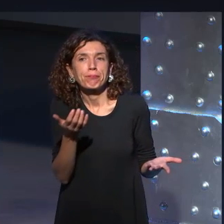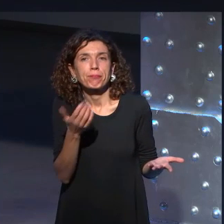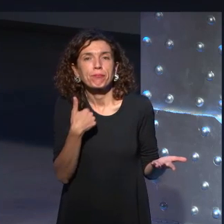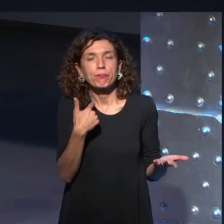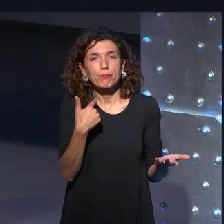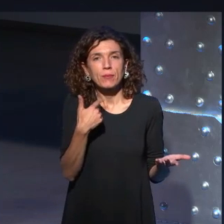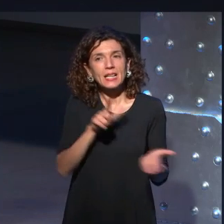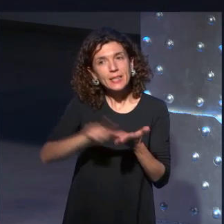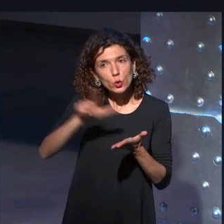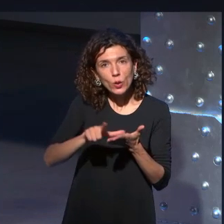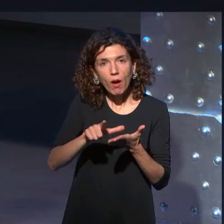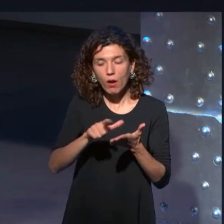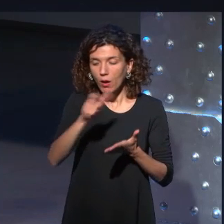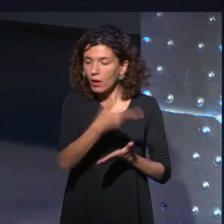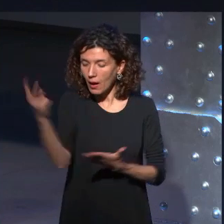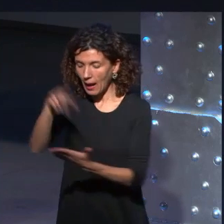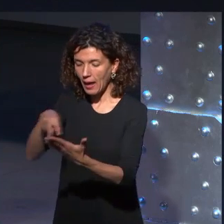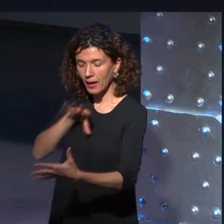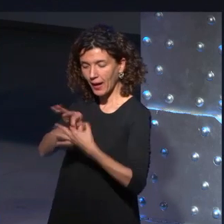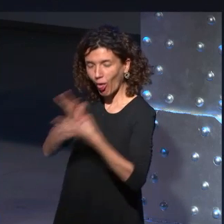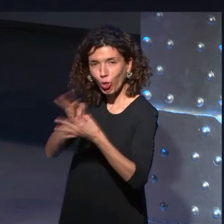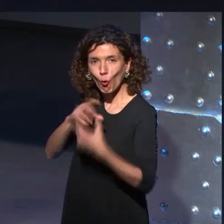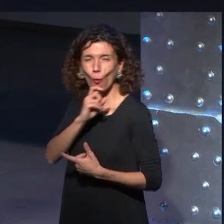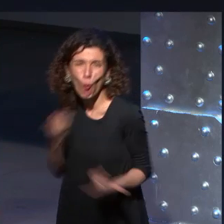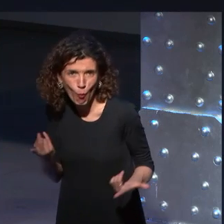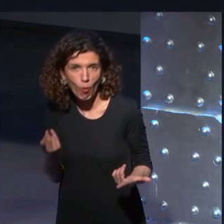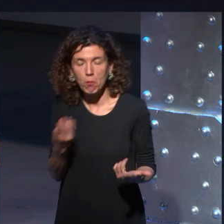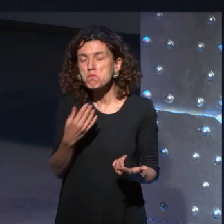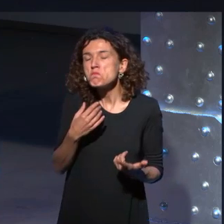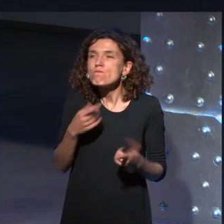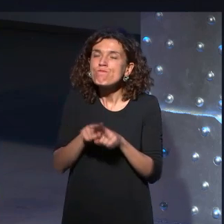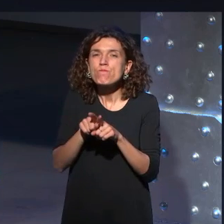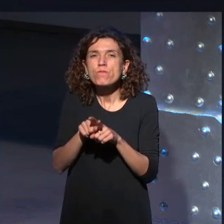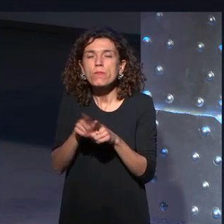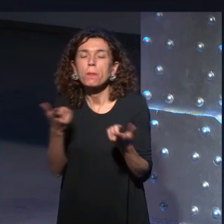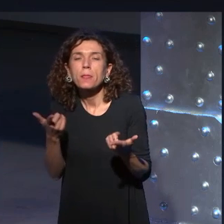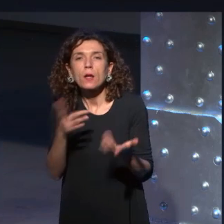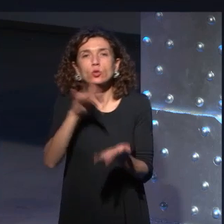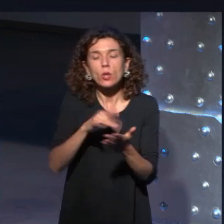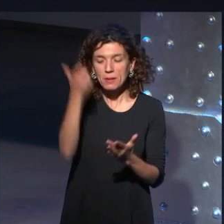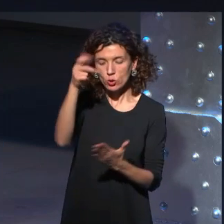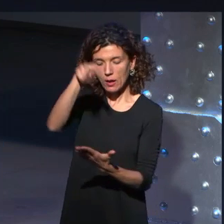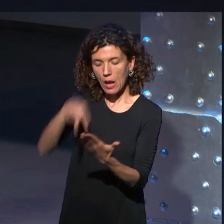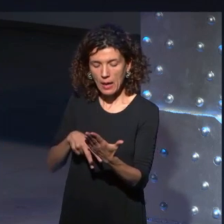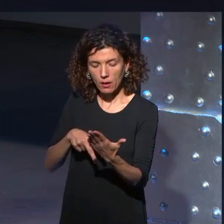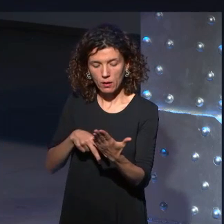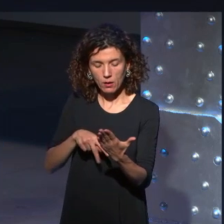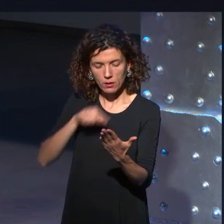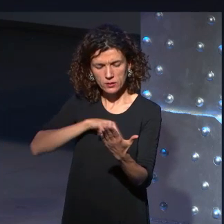un lector. Eso es un misterio. Uno nunca sabe qué puede pasar con un libro,